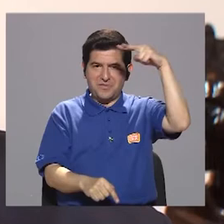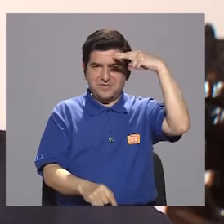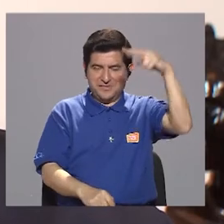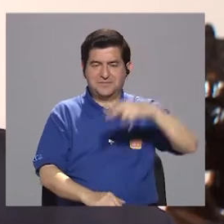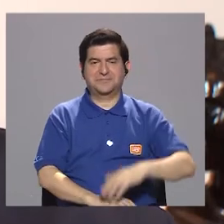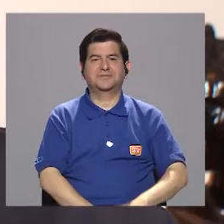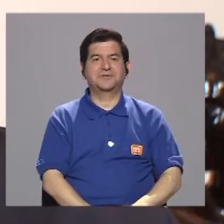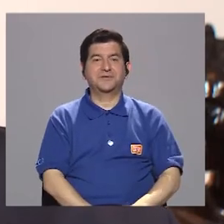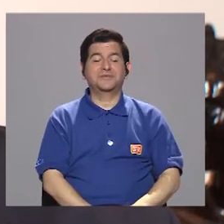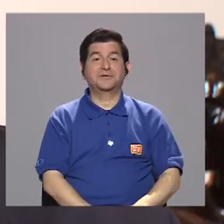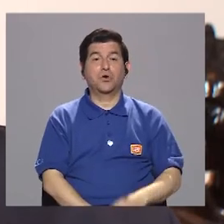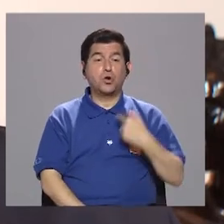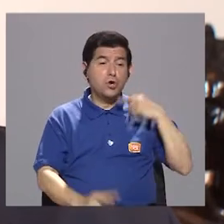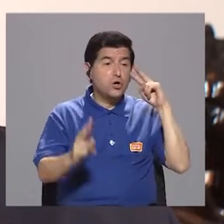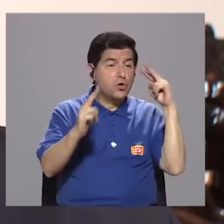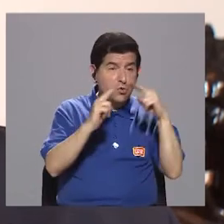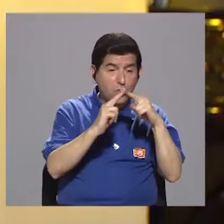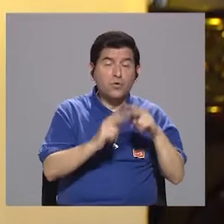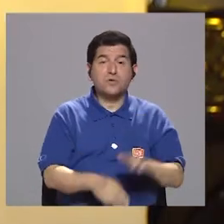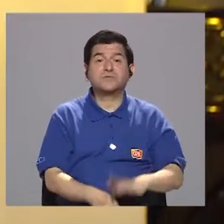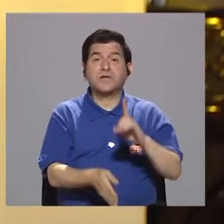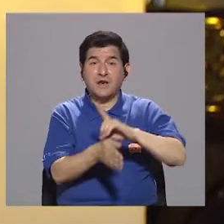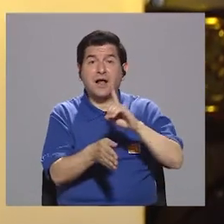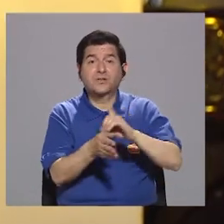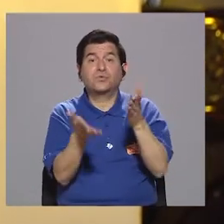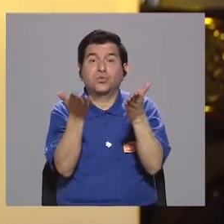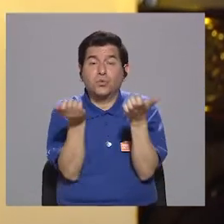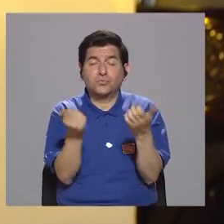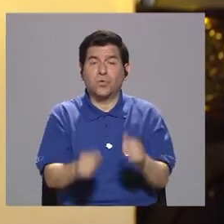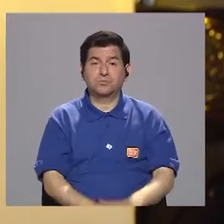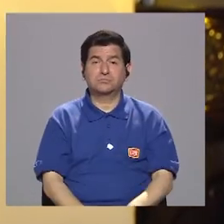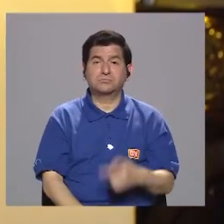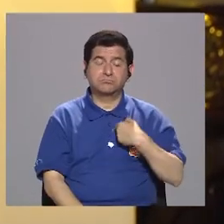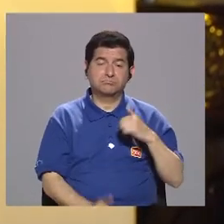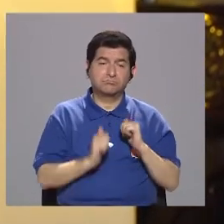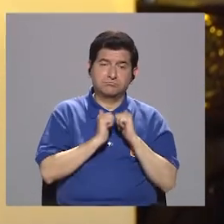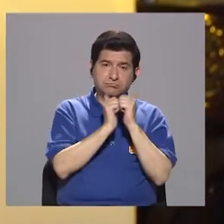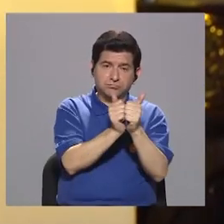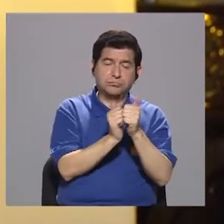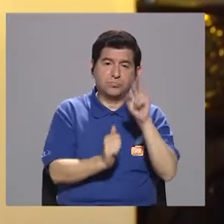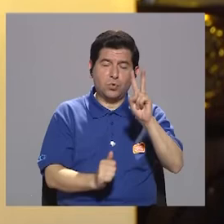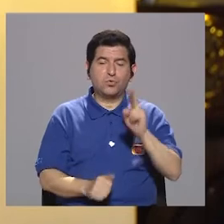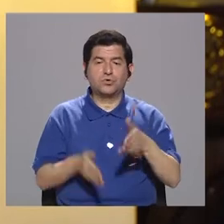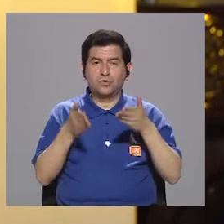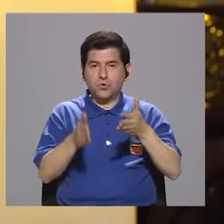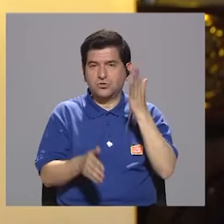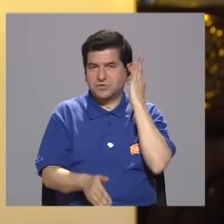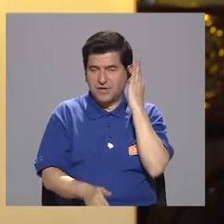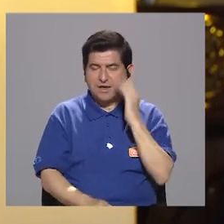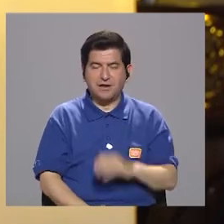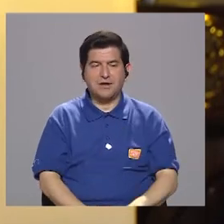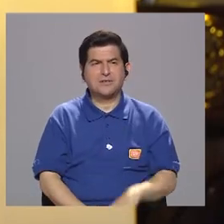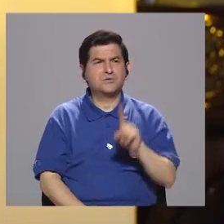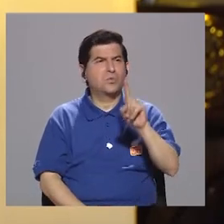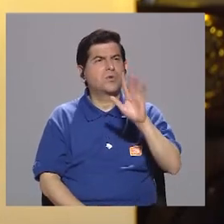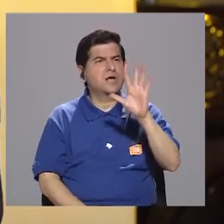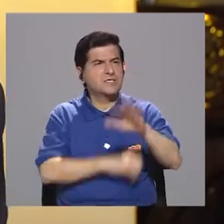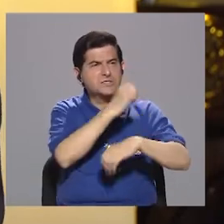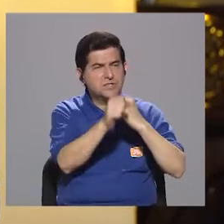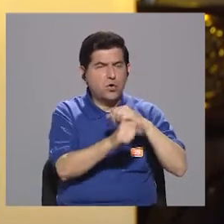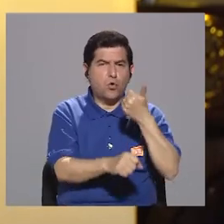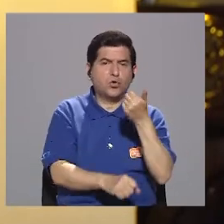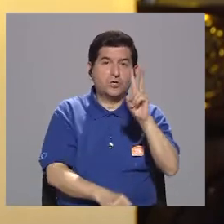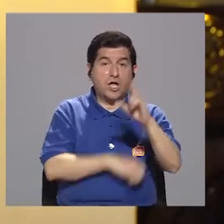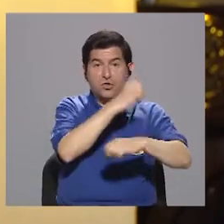nada. Y era para conocer al doctor. Yo fui con dos hijas pequeñitas, una tenía 5 años y